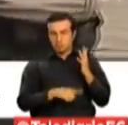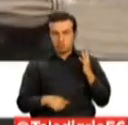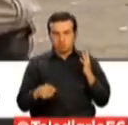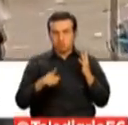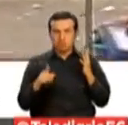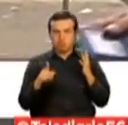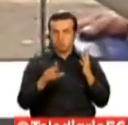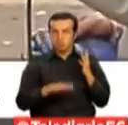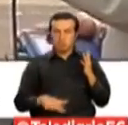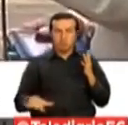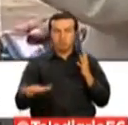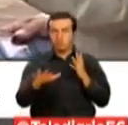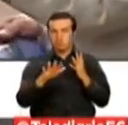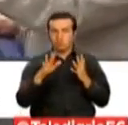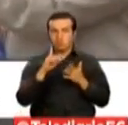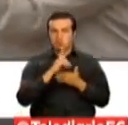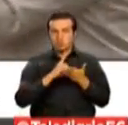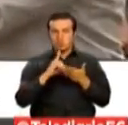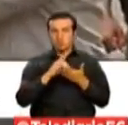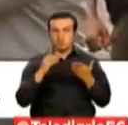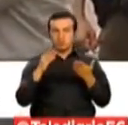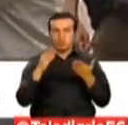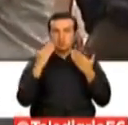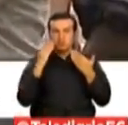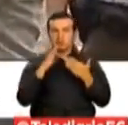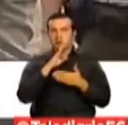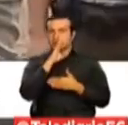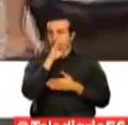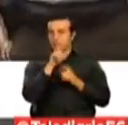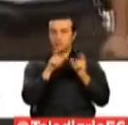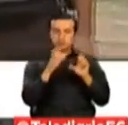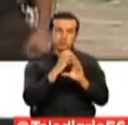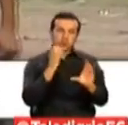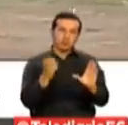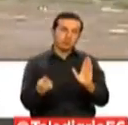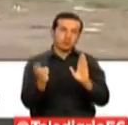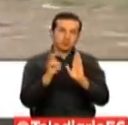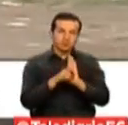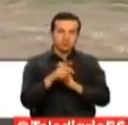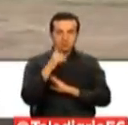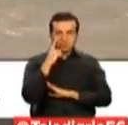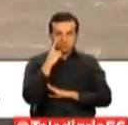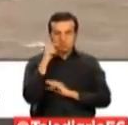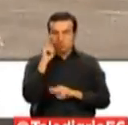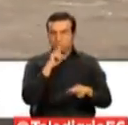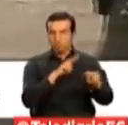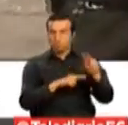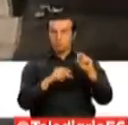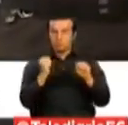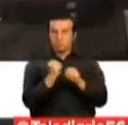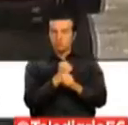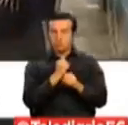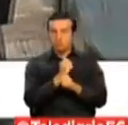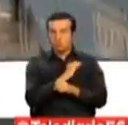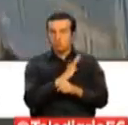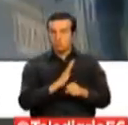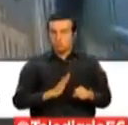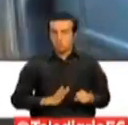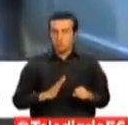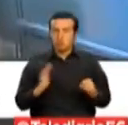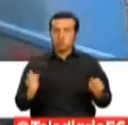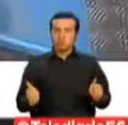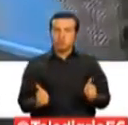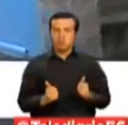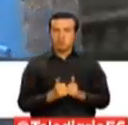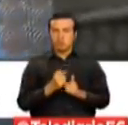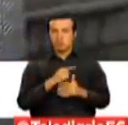en diferentes partes del distrito, tenemos siempre policías abordando y efectuando un trabajo preventivo conjuntamente